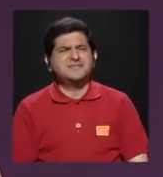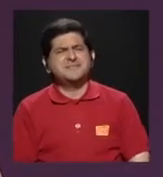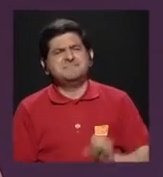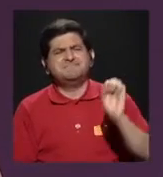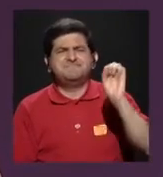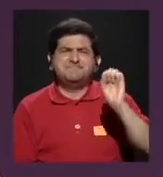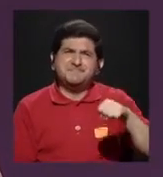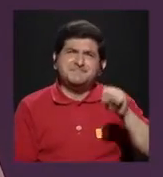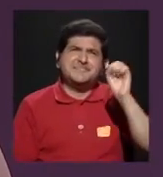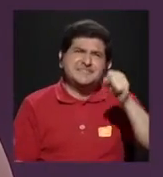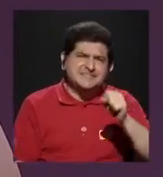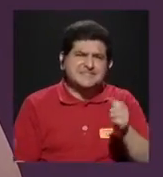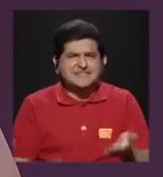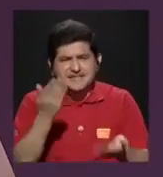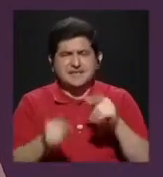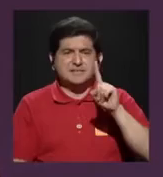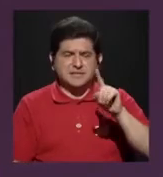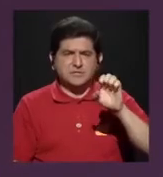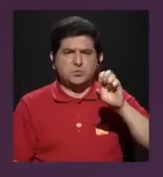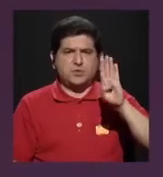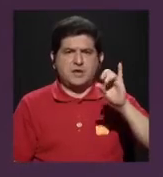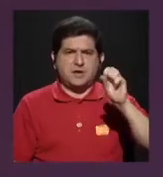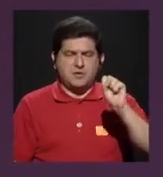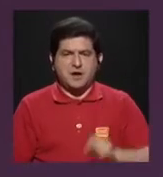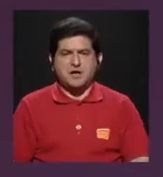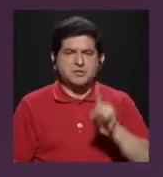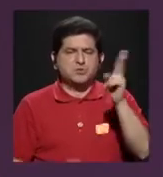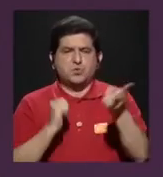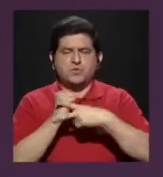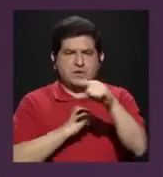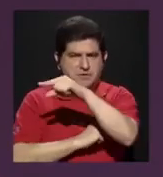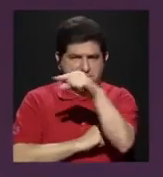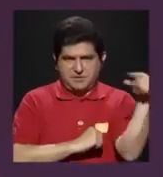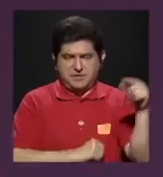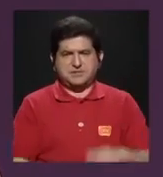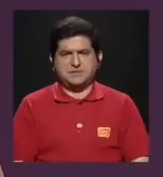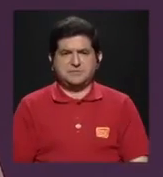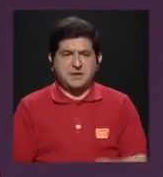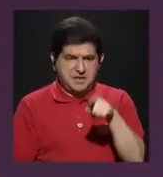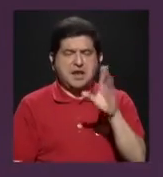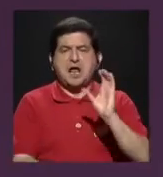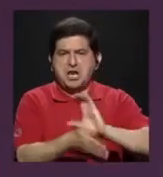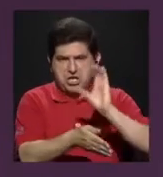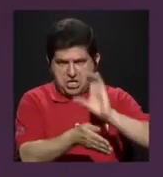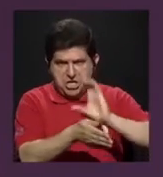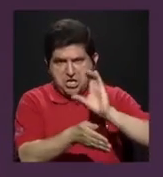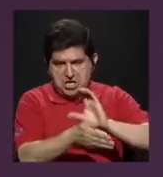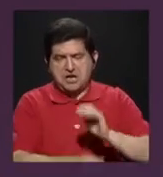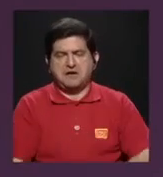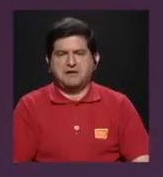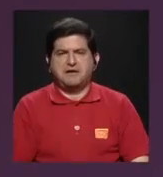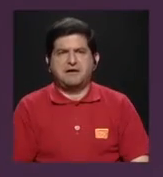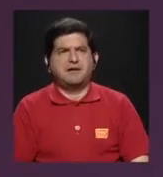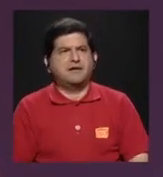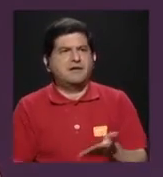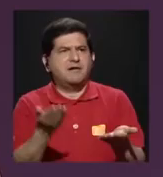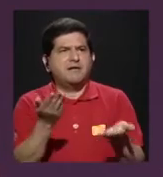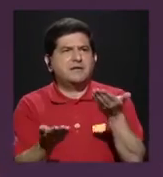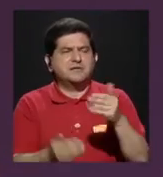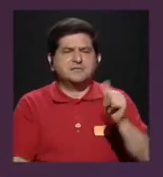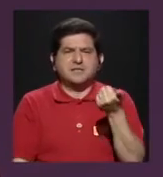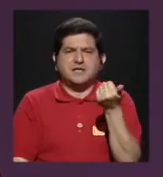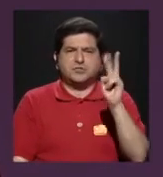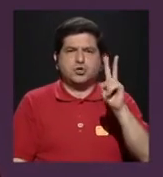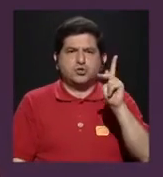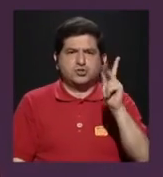sí hay un EVAIS una vez a la semana. Hay una clínica que queda a 12 kilómetros